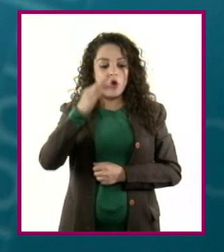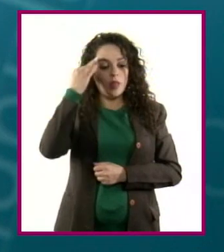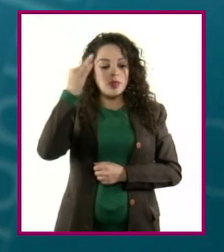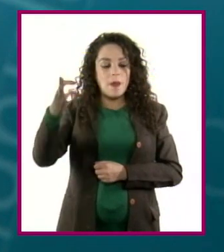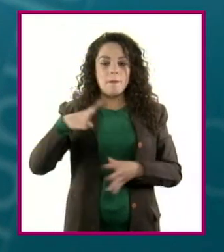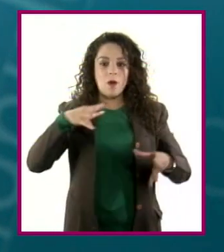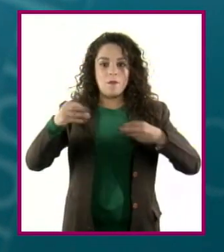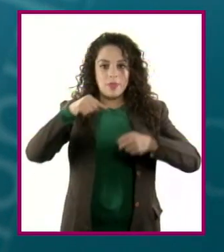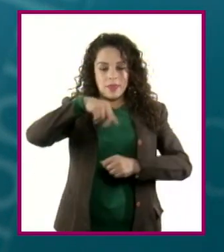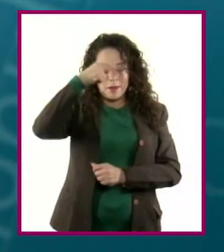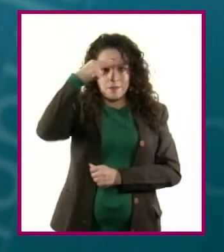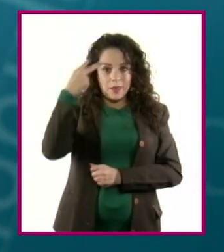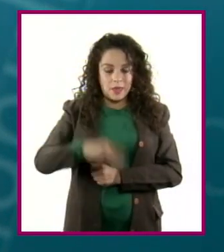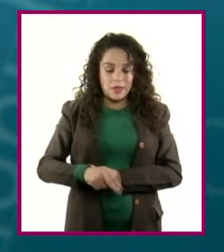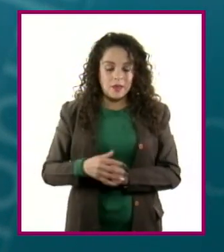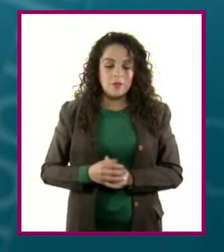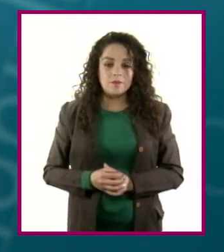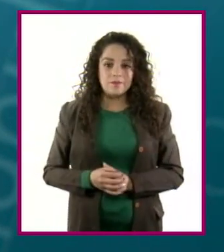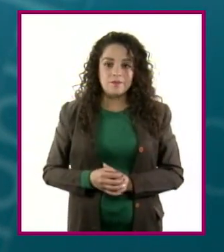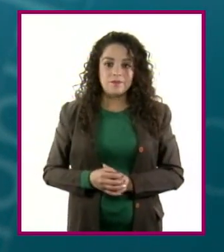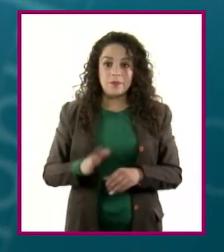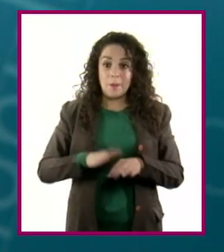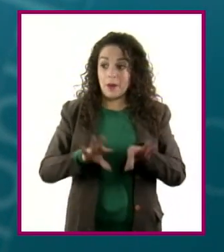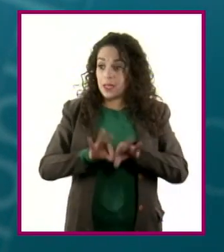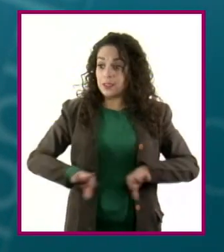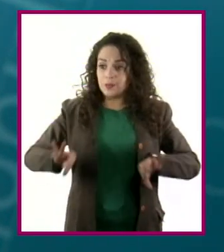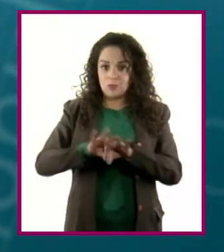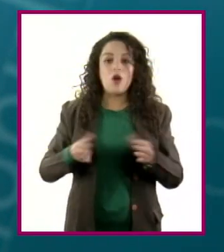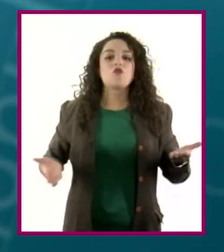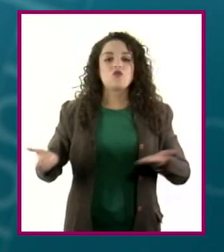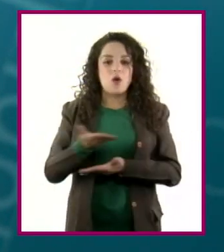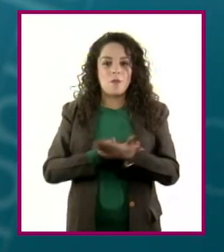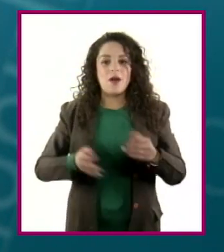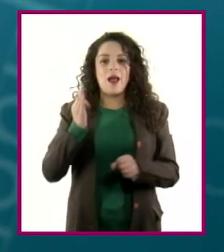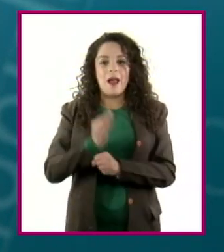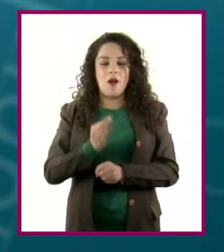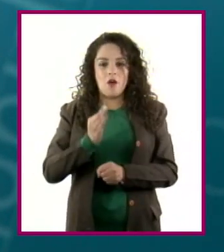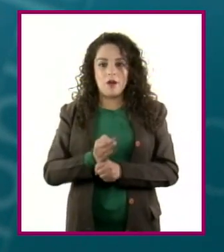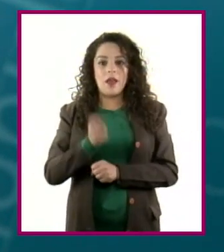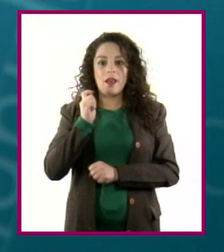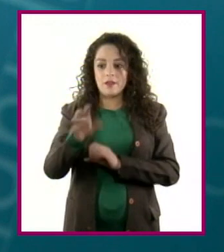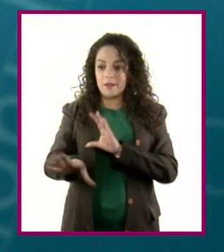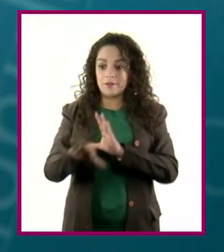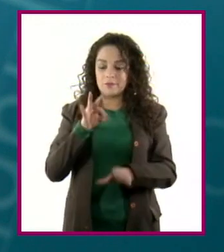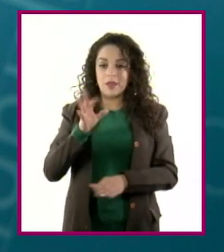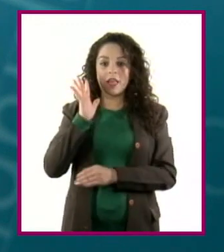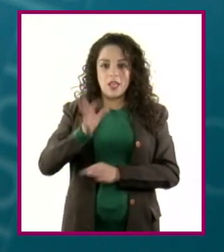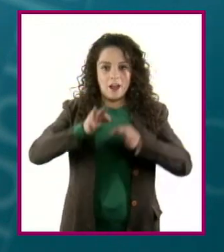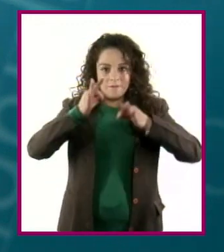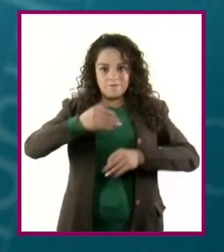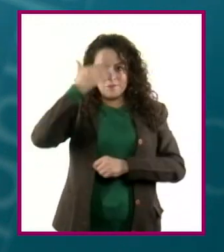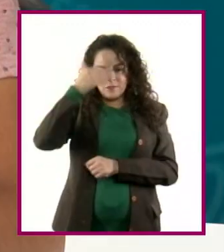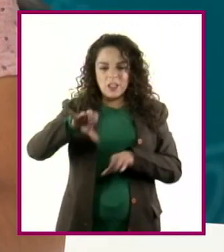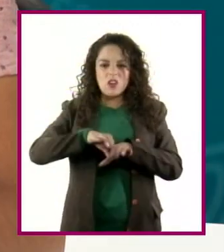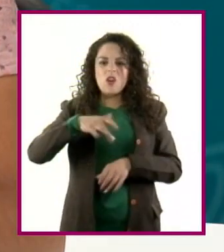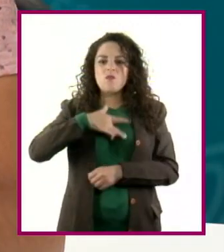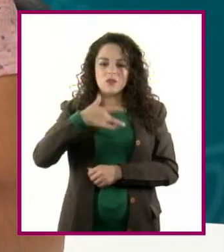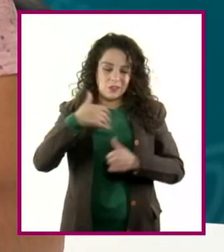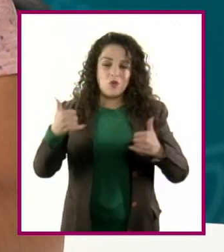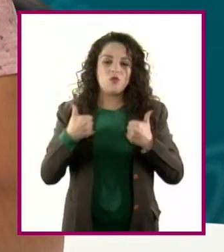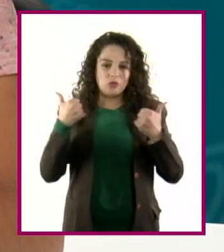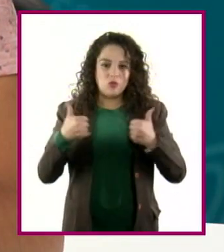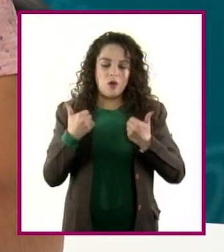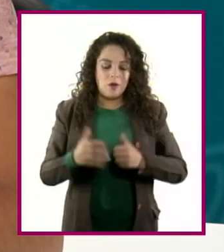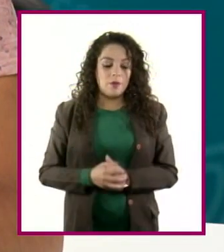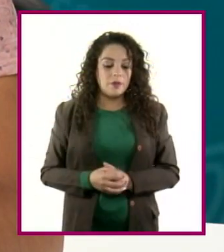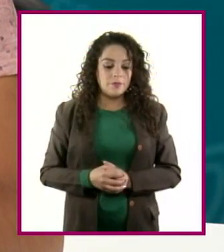México. Compartimos los aspectos más relevantes de las conclusiones que exponen la realidad vivida por jóvenes. En el